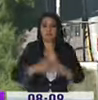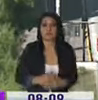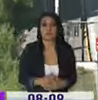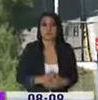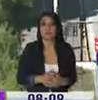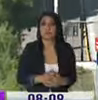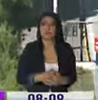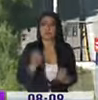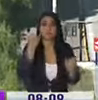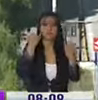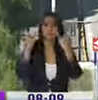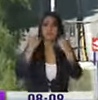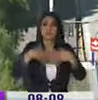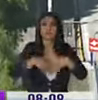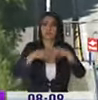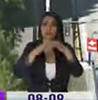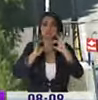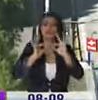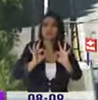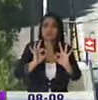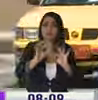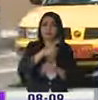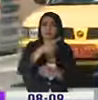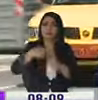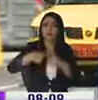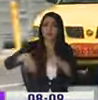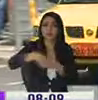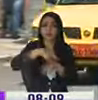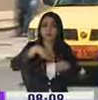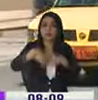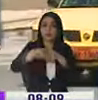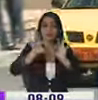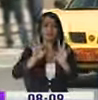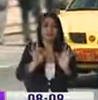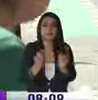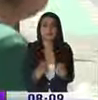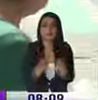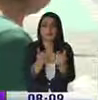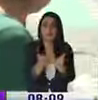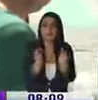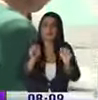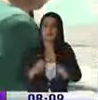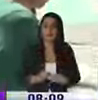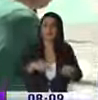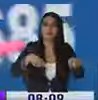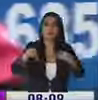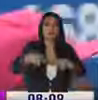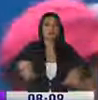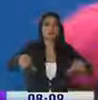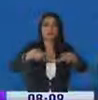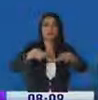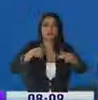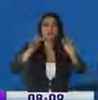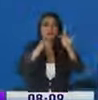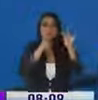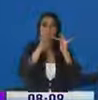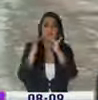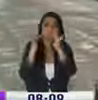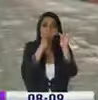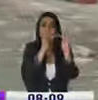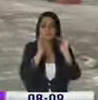con ellos es construir una ciudad inteligente que cuente con un servicio de transporte óptimo para conectar los distintos sectores que la